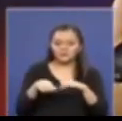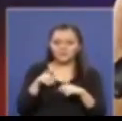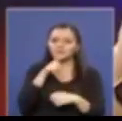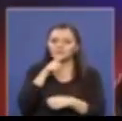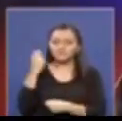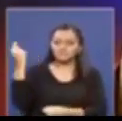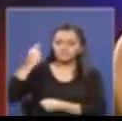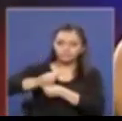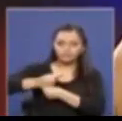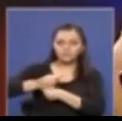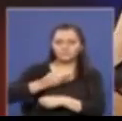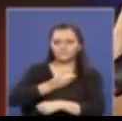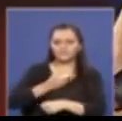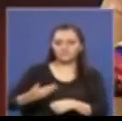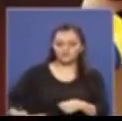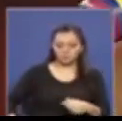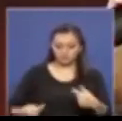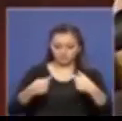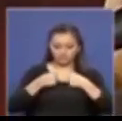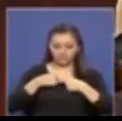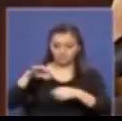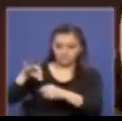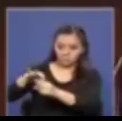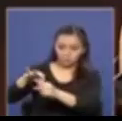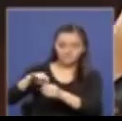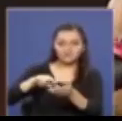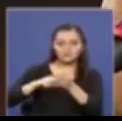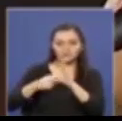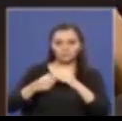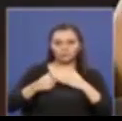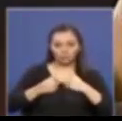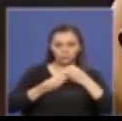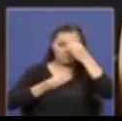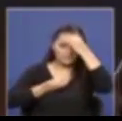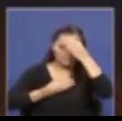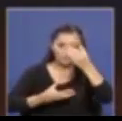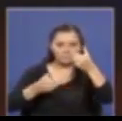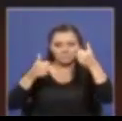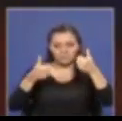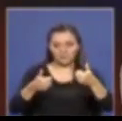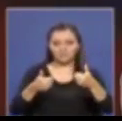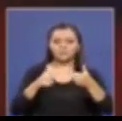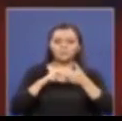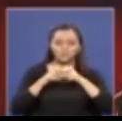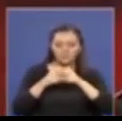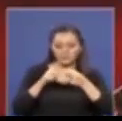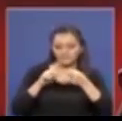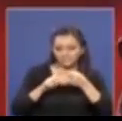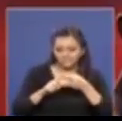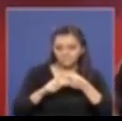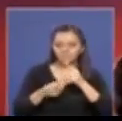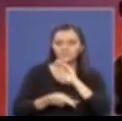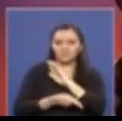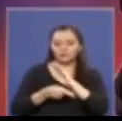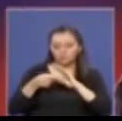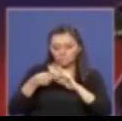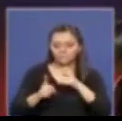dieran en las urnas. Les insisto, pese a las dificultades, fenómeno del Niño, Cotopaxi, desplome del